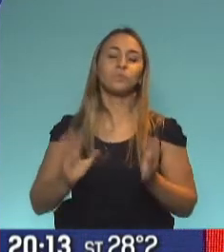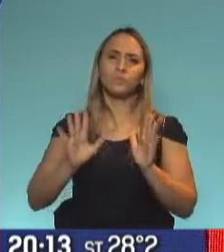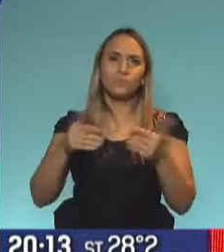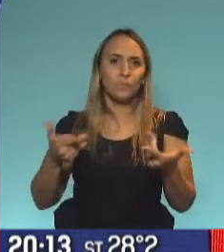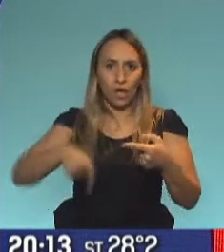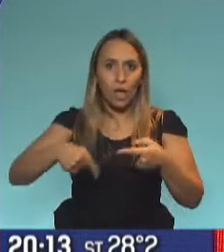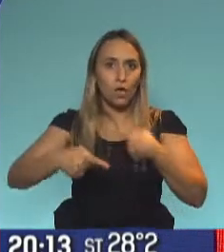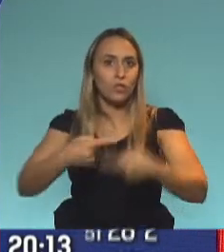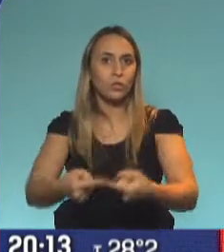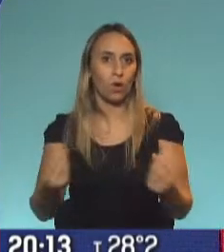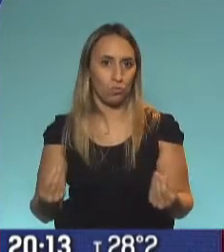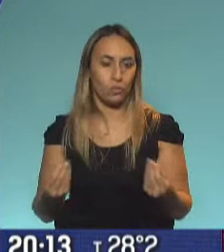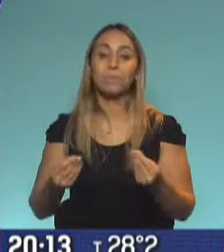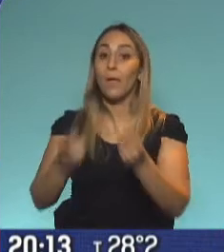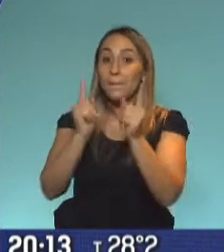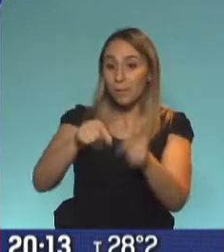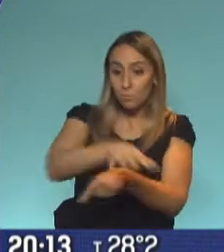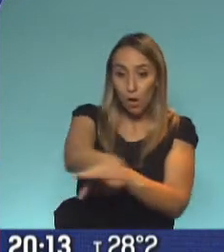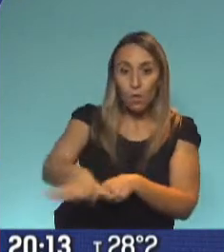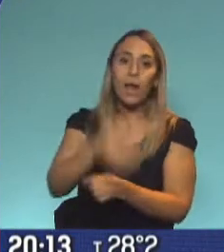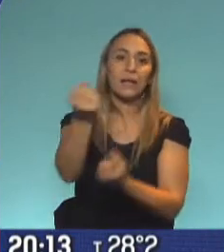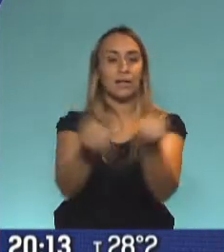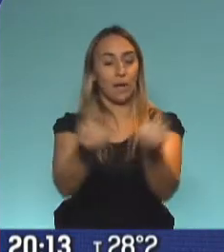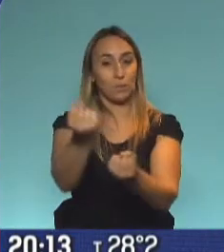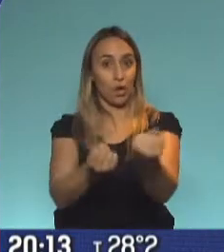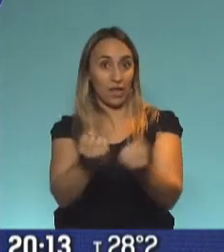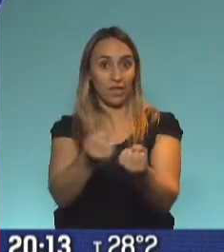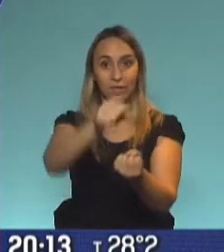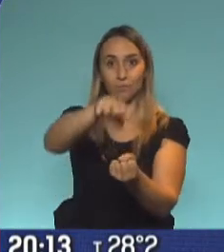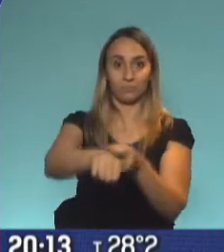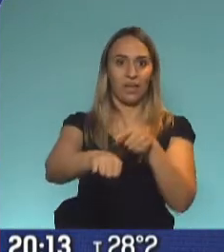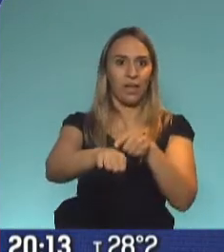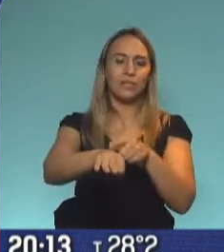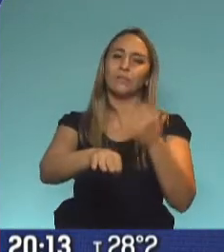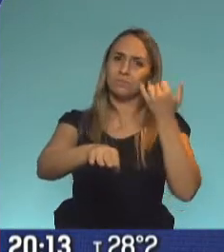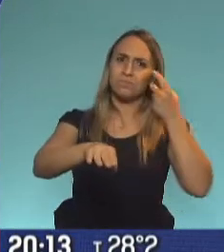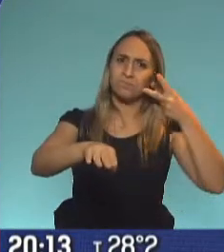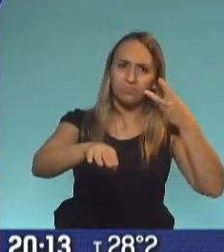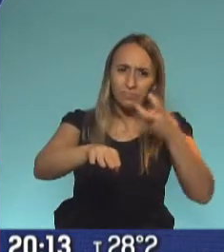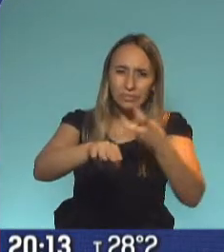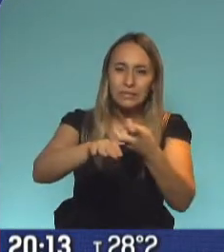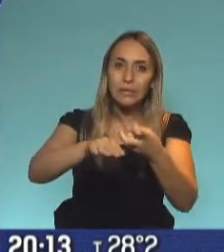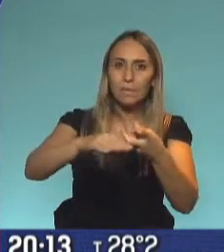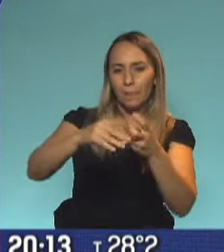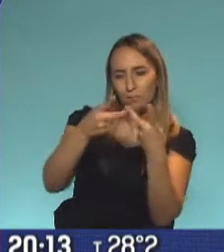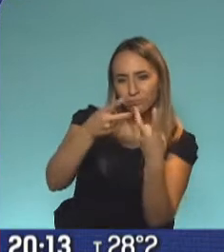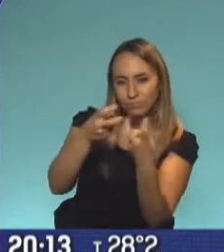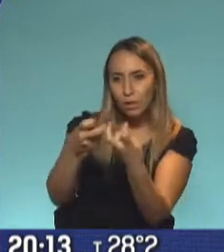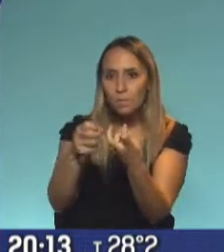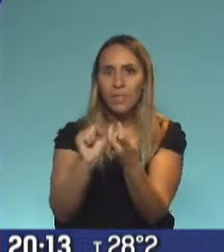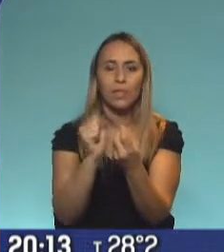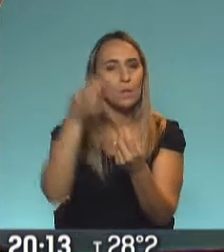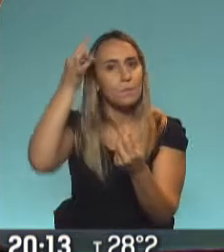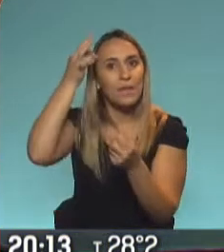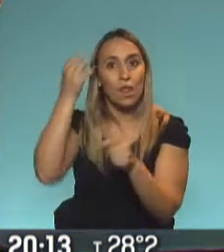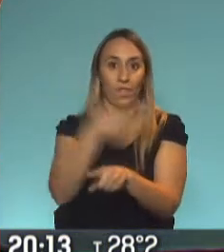mismo lugar había una camioneta en la que fue encontrada, después de un exhaustivo análisis, un cabello de Facundo Astudillo Castro. Pero tampoco